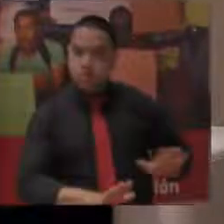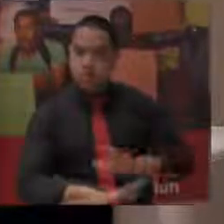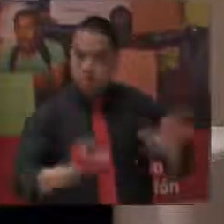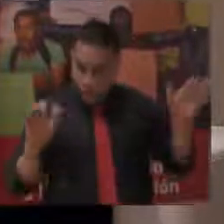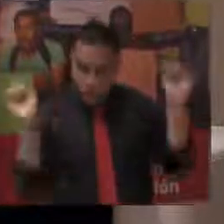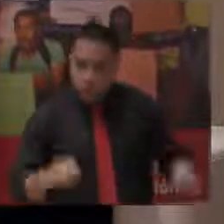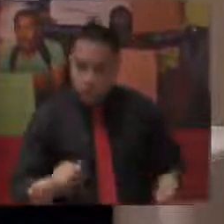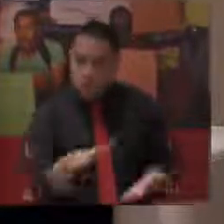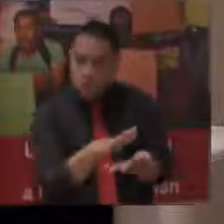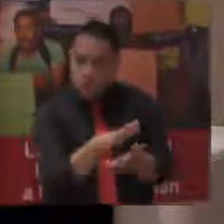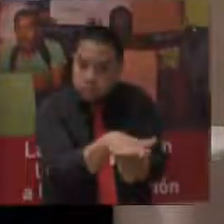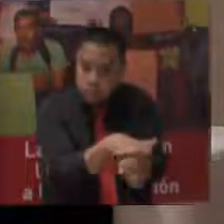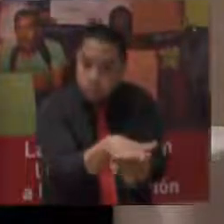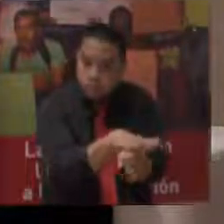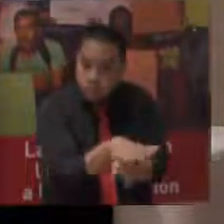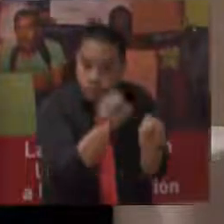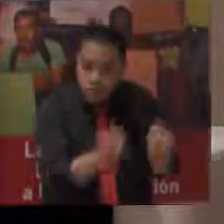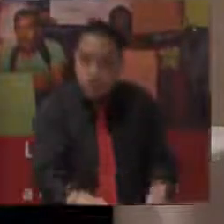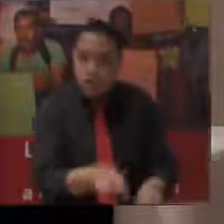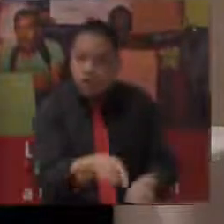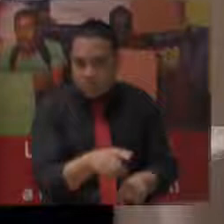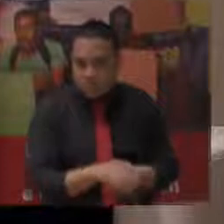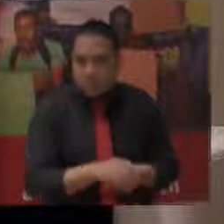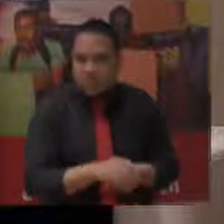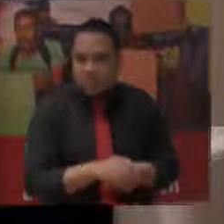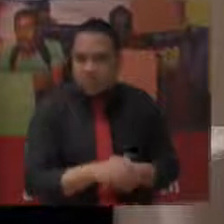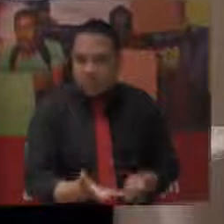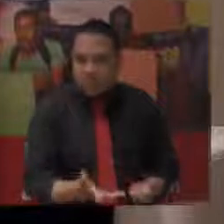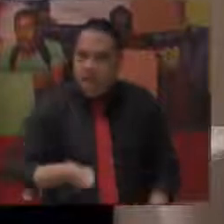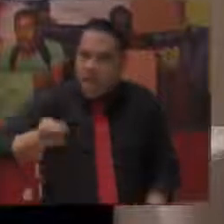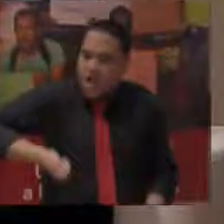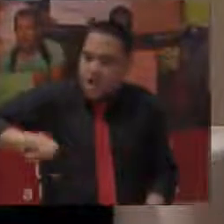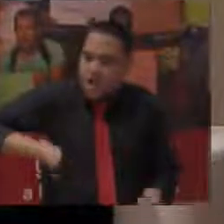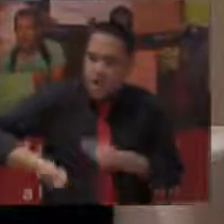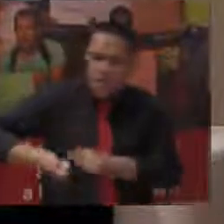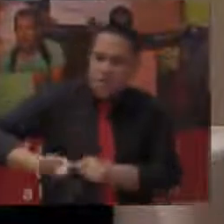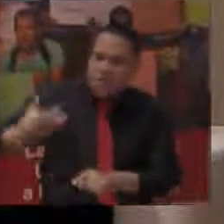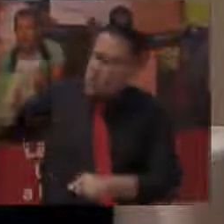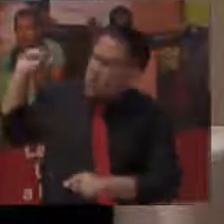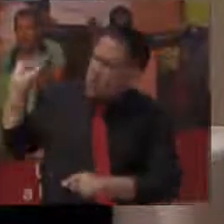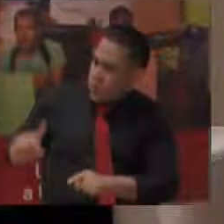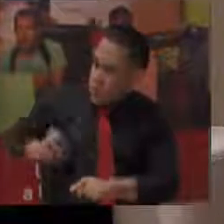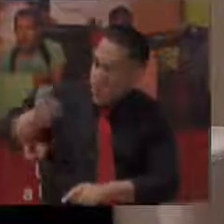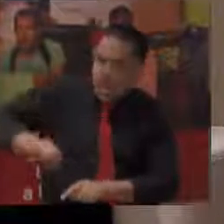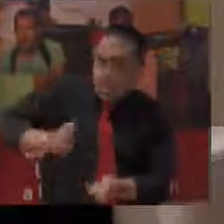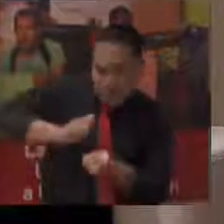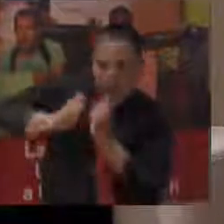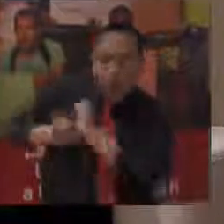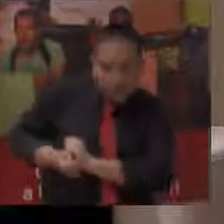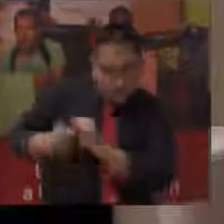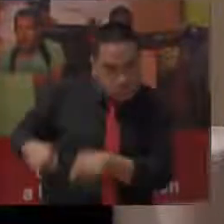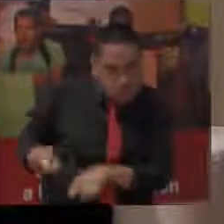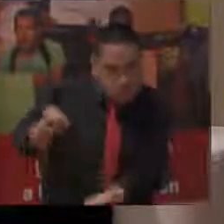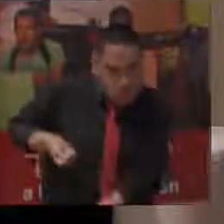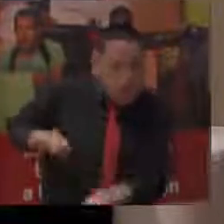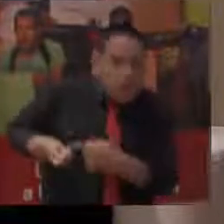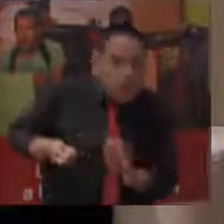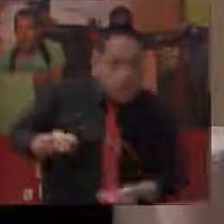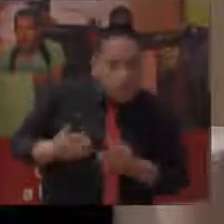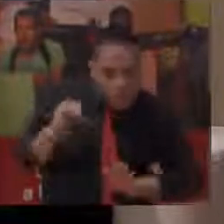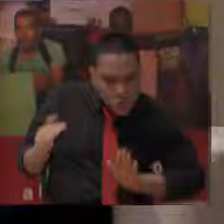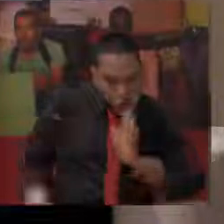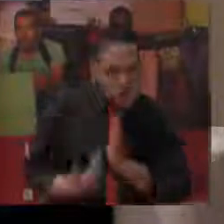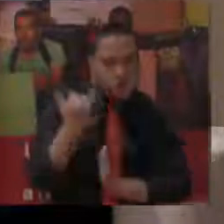situación y lo que llamamos los abogados el arco de la historia haya cambiado y pueda generar una